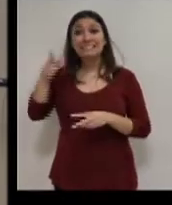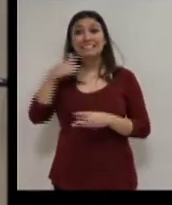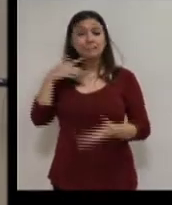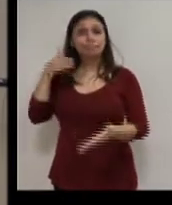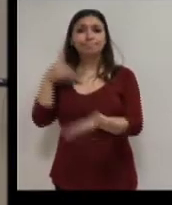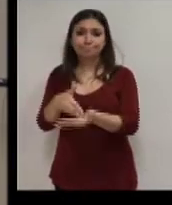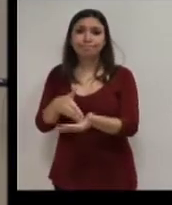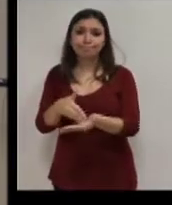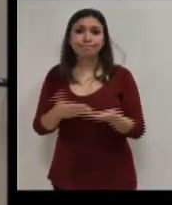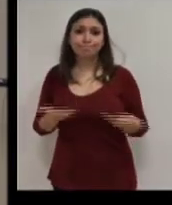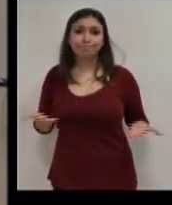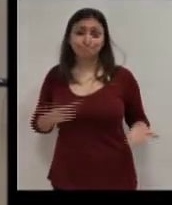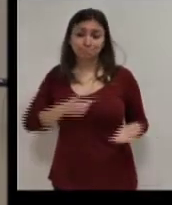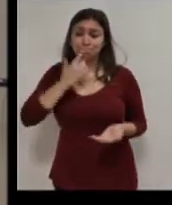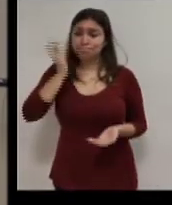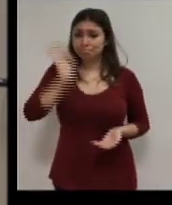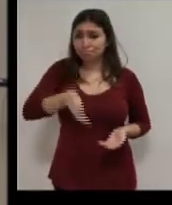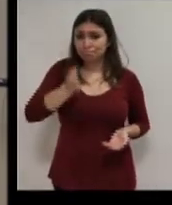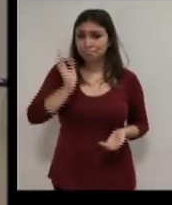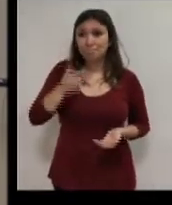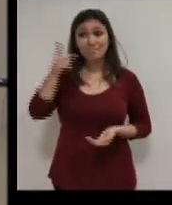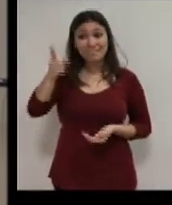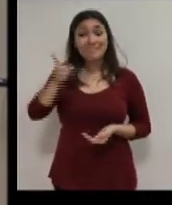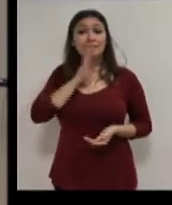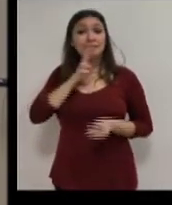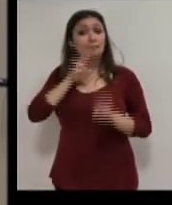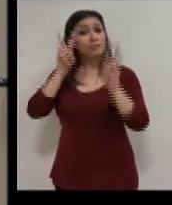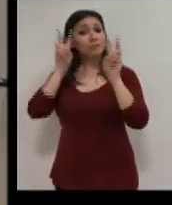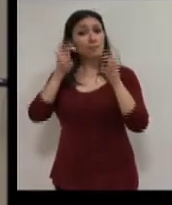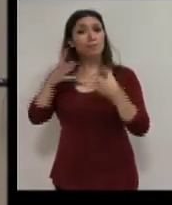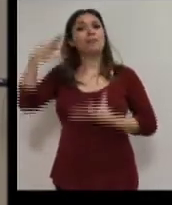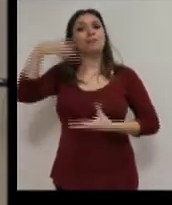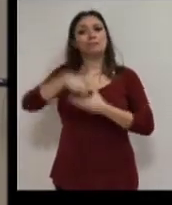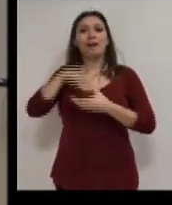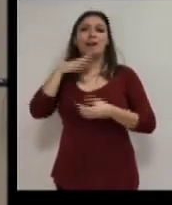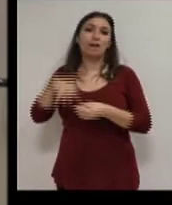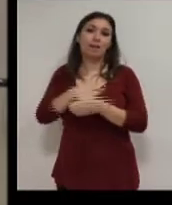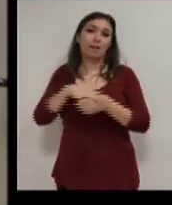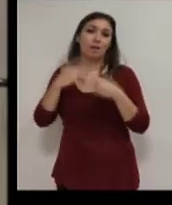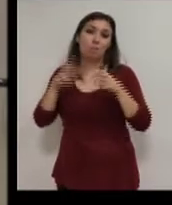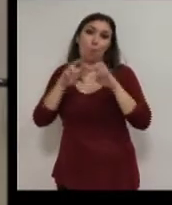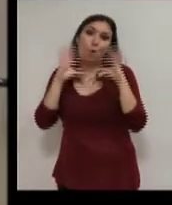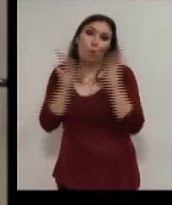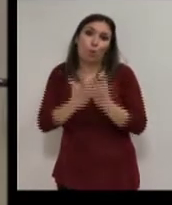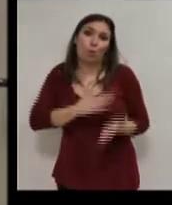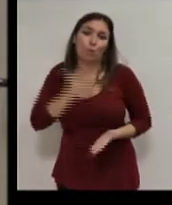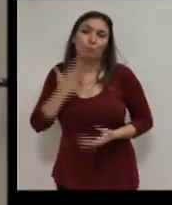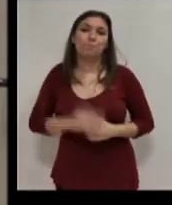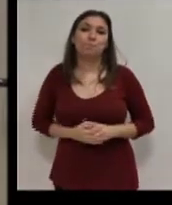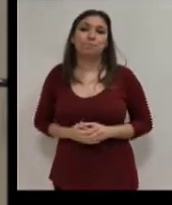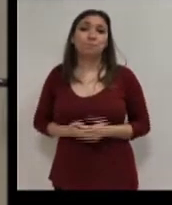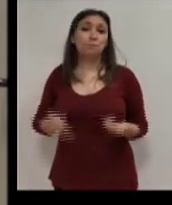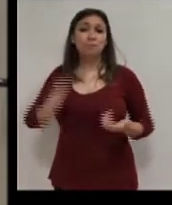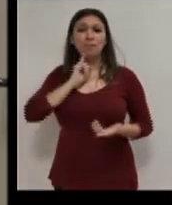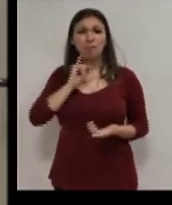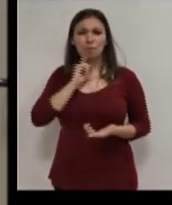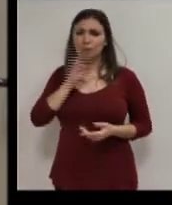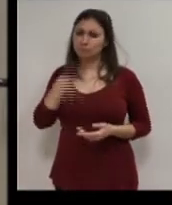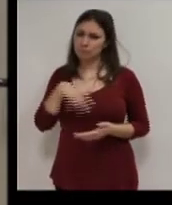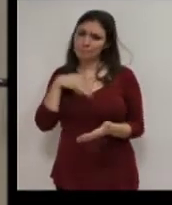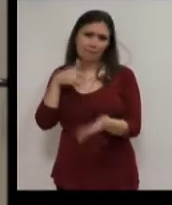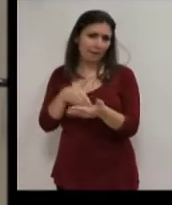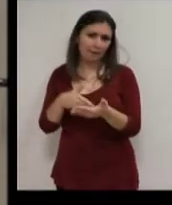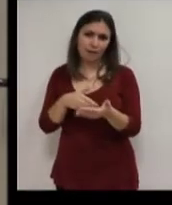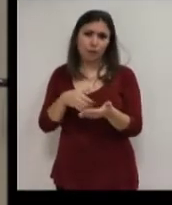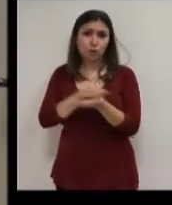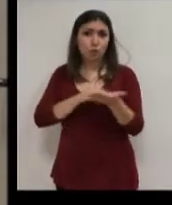sin problemas con el entorno. Y desde ese punto de vista, pues yo creo que efectivamente está dentro también de este mundo, ¿no? Los